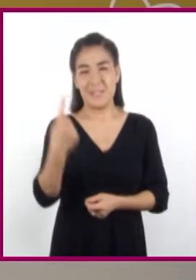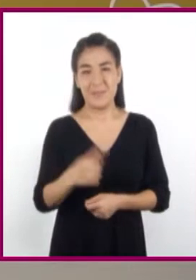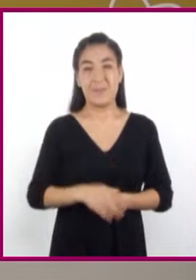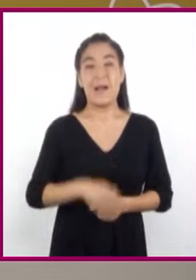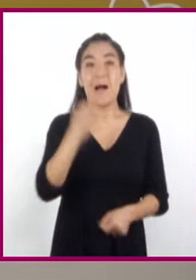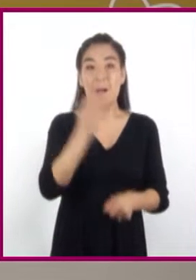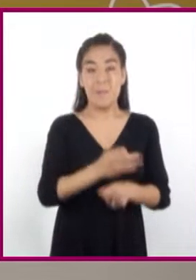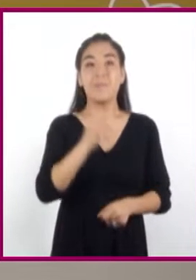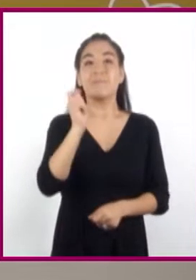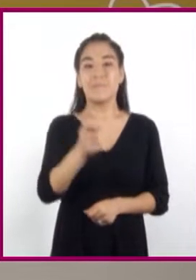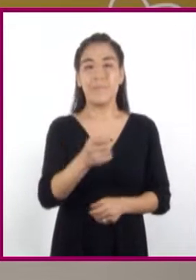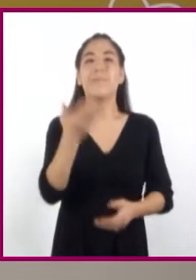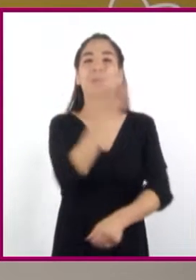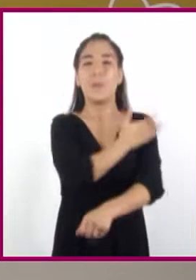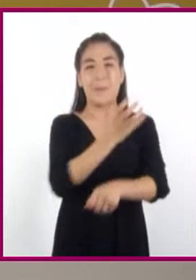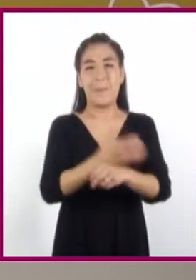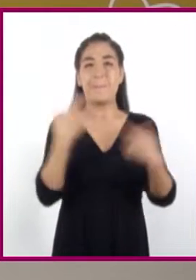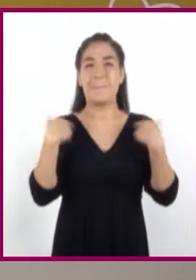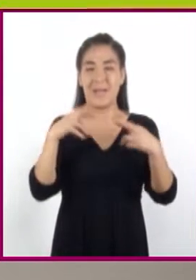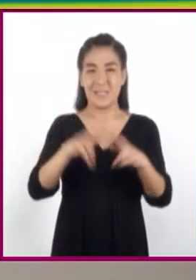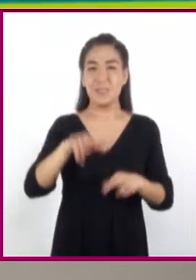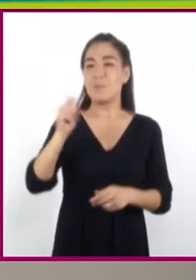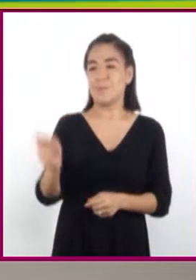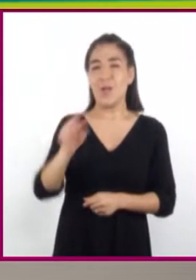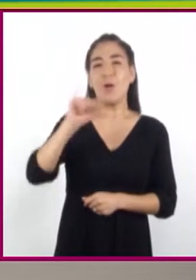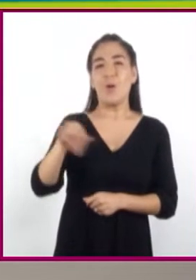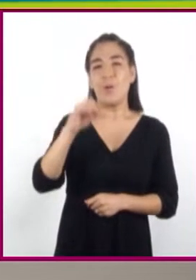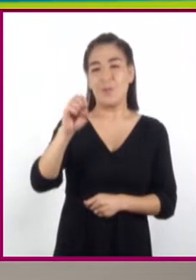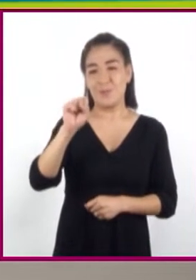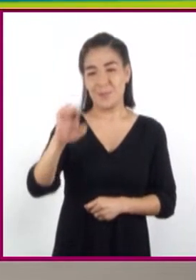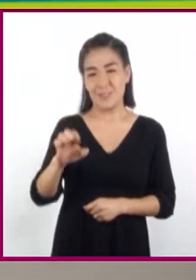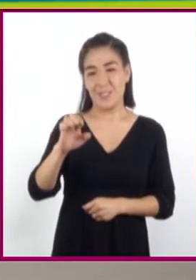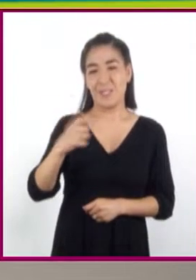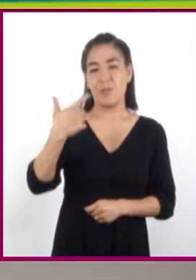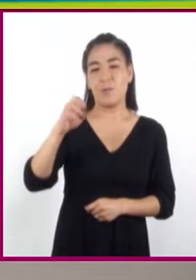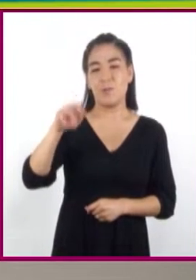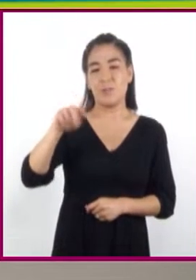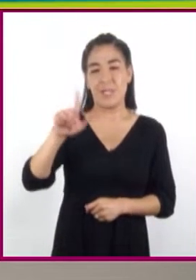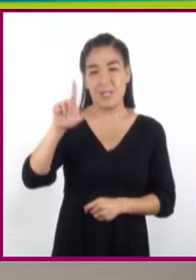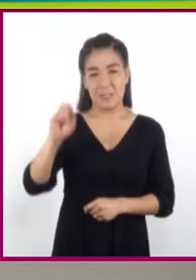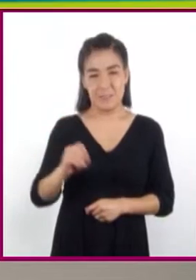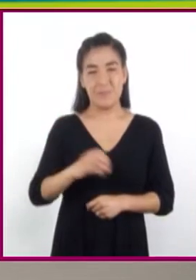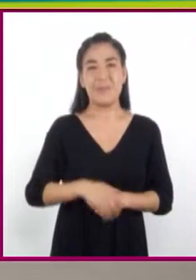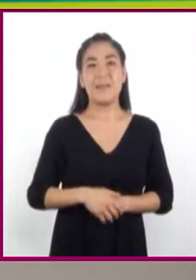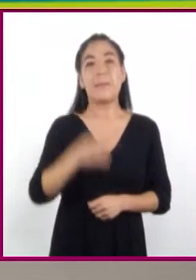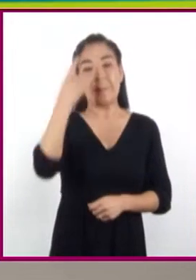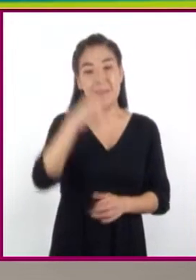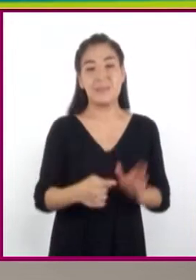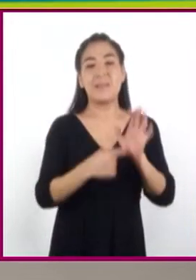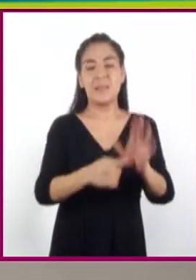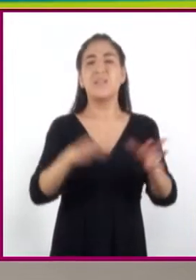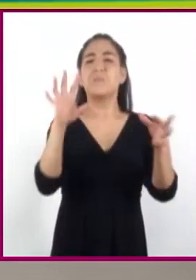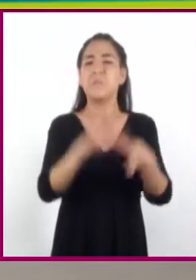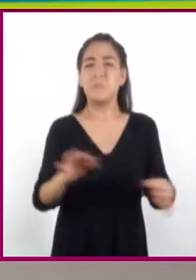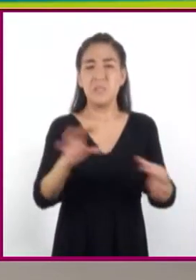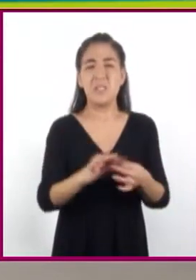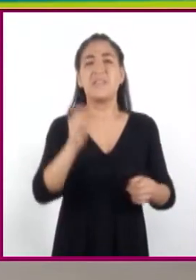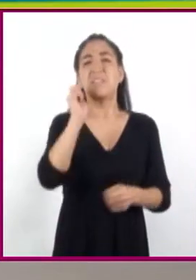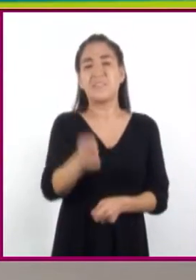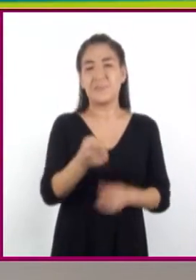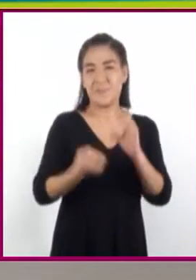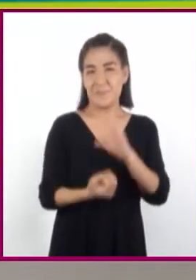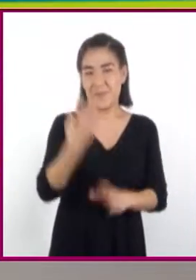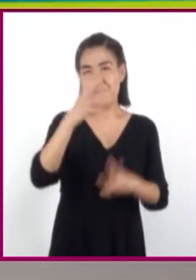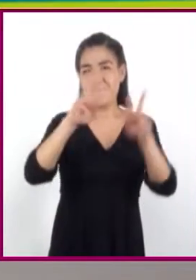En esta ocasión, nos acompaña el maestro José Gonzalo Prieto Martínez, que se encargará de explicarles este